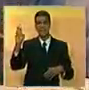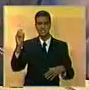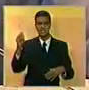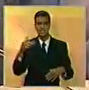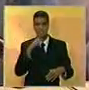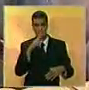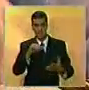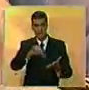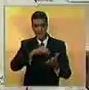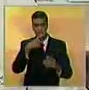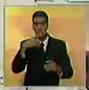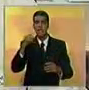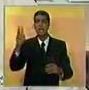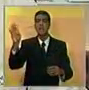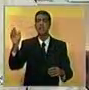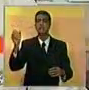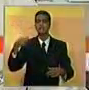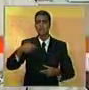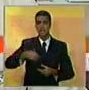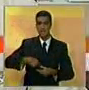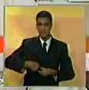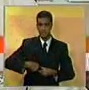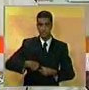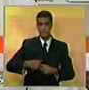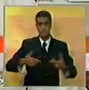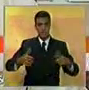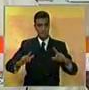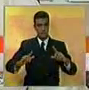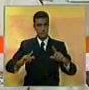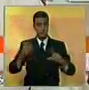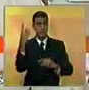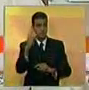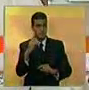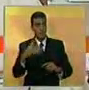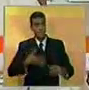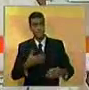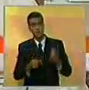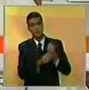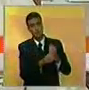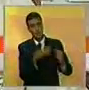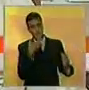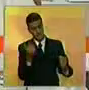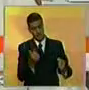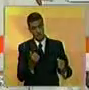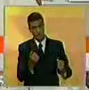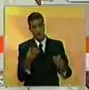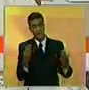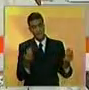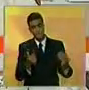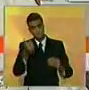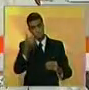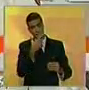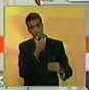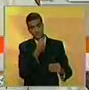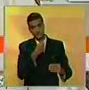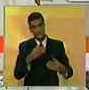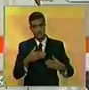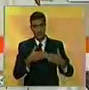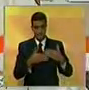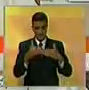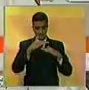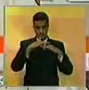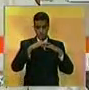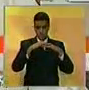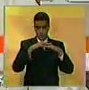interna del tejido subcutáneo, permitiendo primero poder trabajar mucho mejor las zonas superficiales